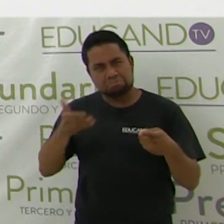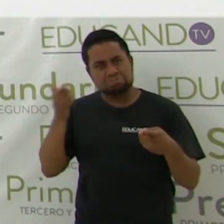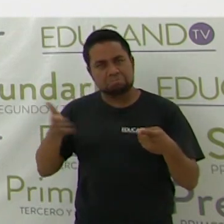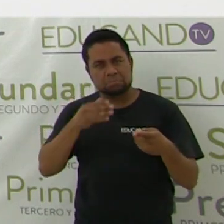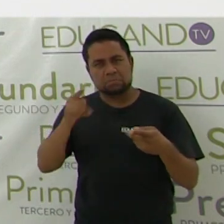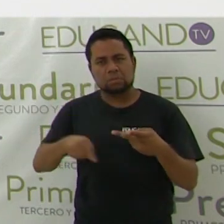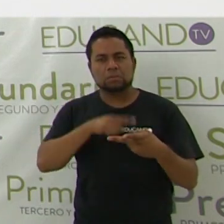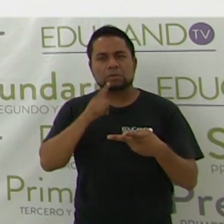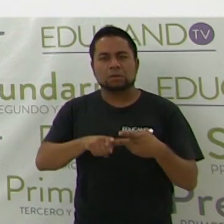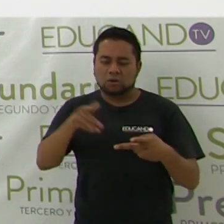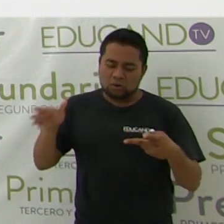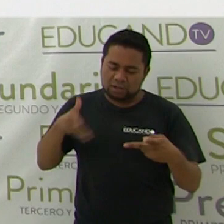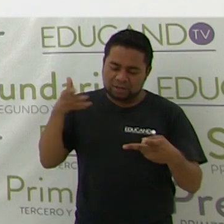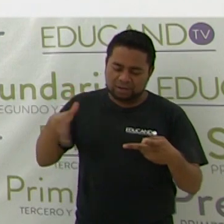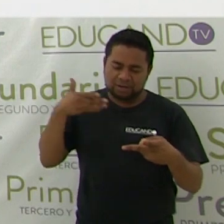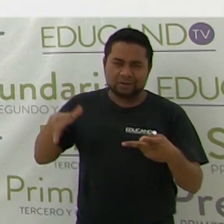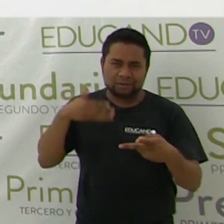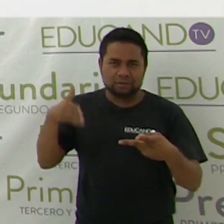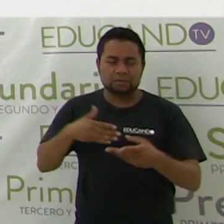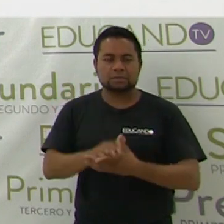y hojear.